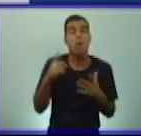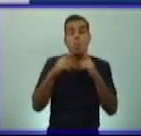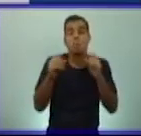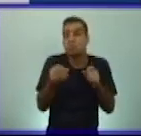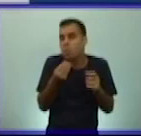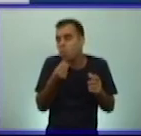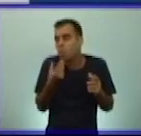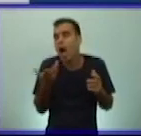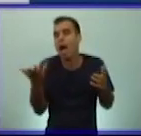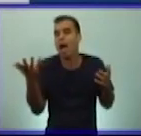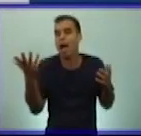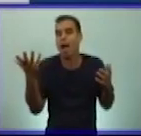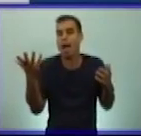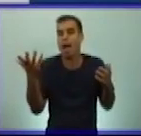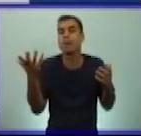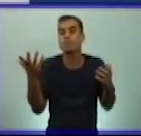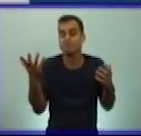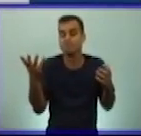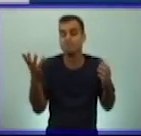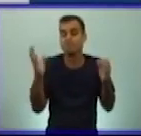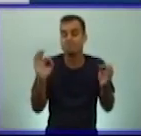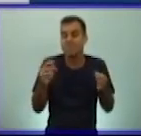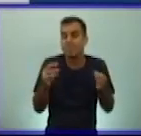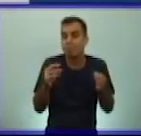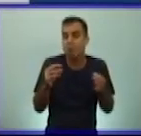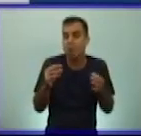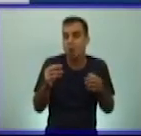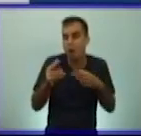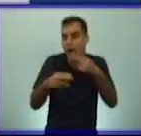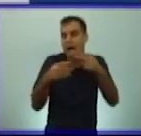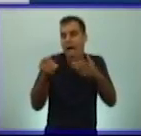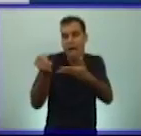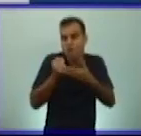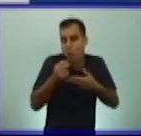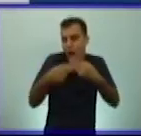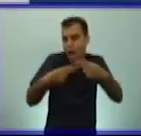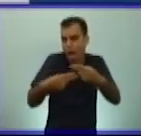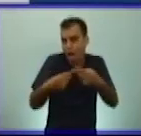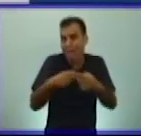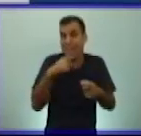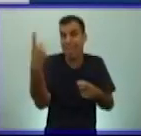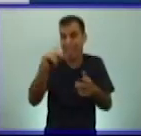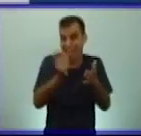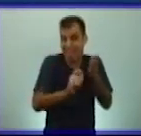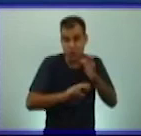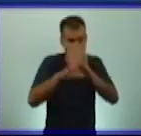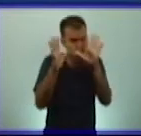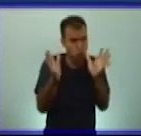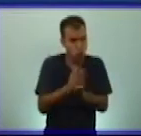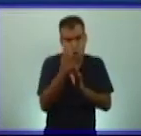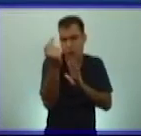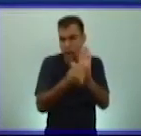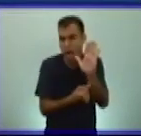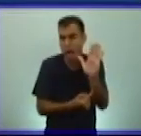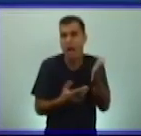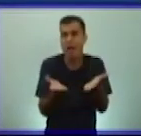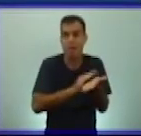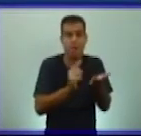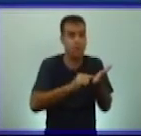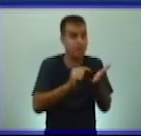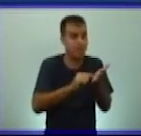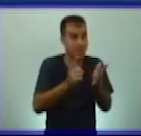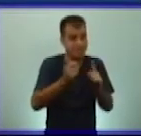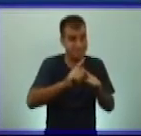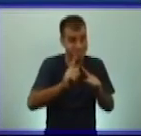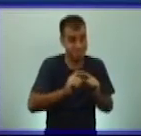de obtener la solución de los ejercicios que aparecen en su libro de texto. Entonces nosotros